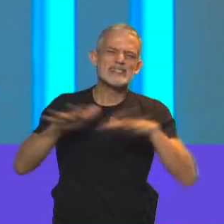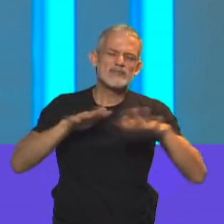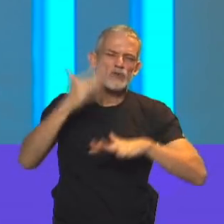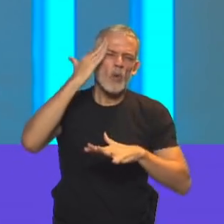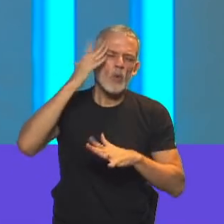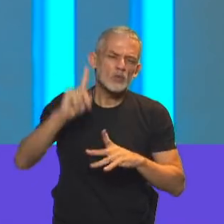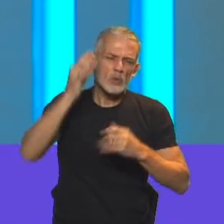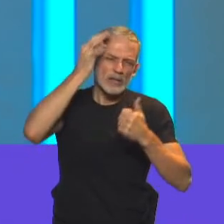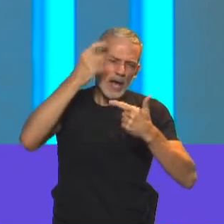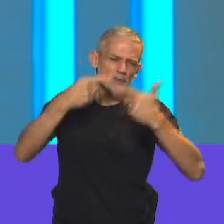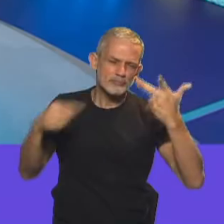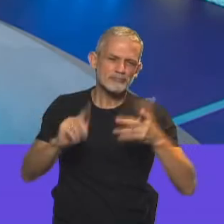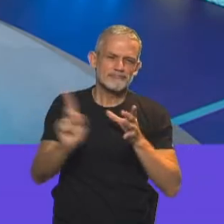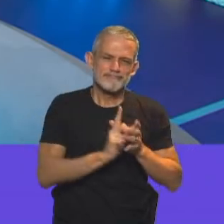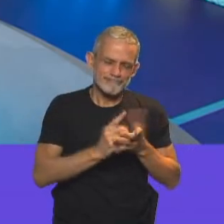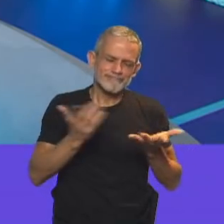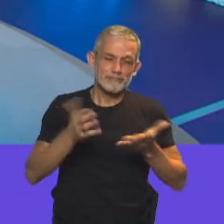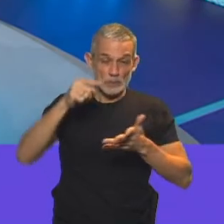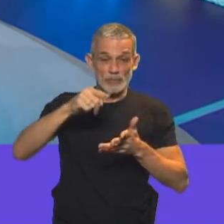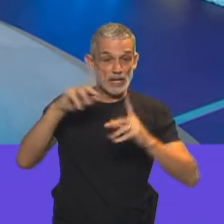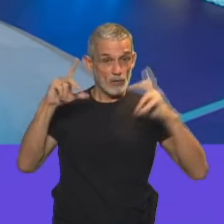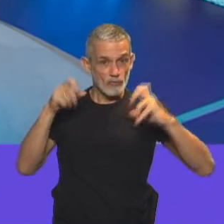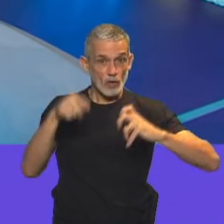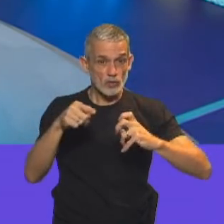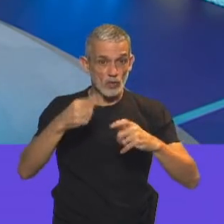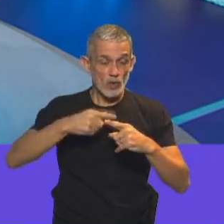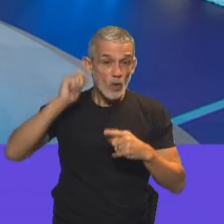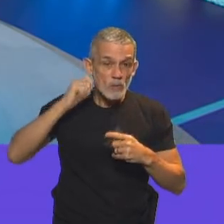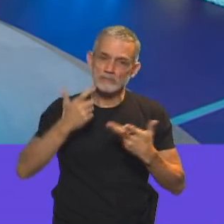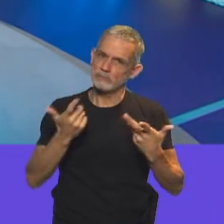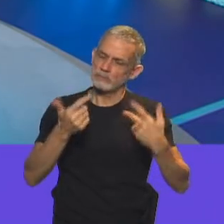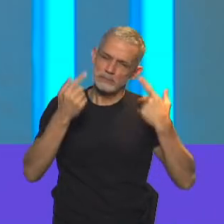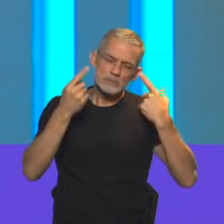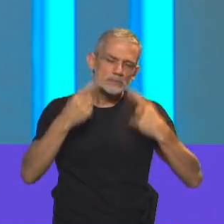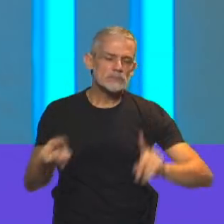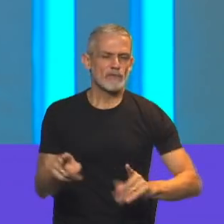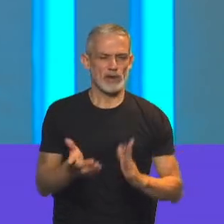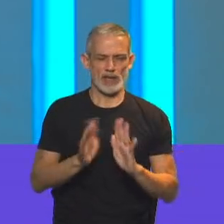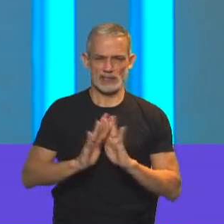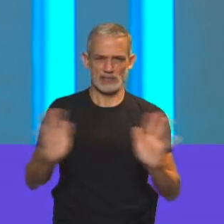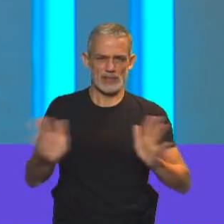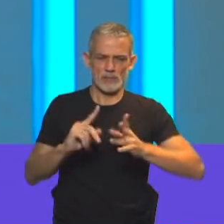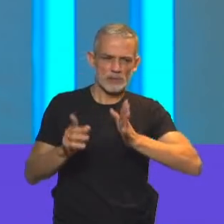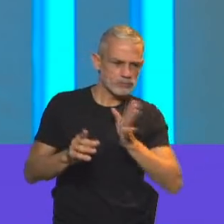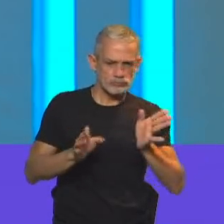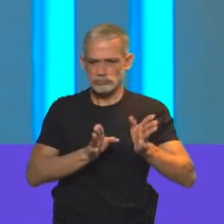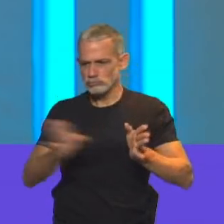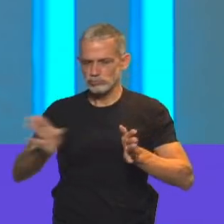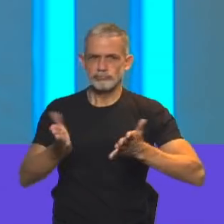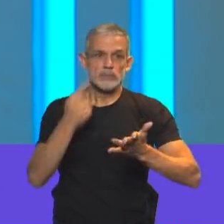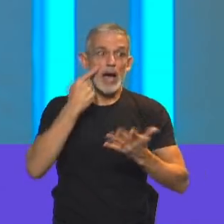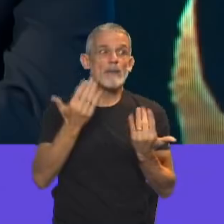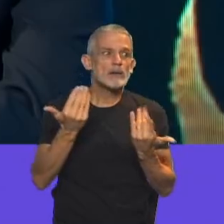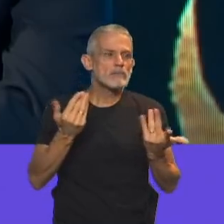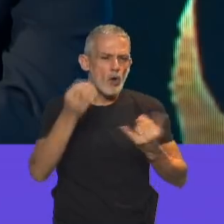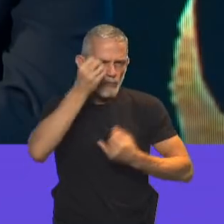la cultura en el contexto del aislamiento tromen y fue esta imagen es otra cosa digo va por otro carril por eso es importante bueno tener la versión a